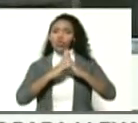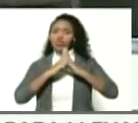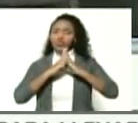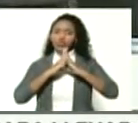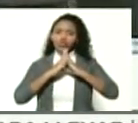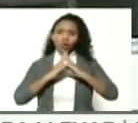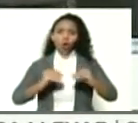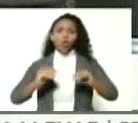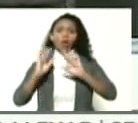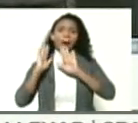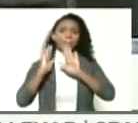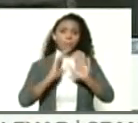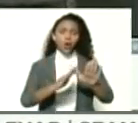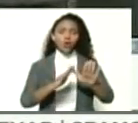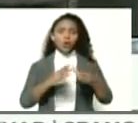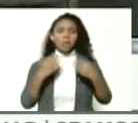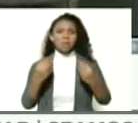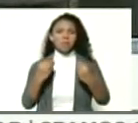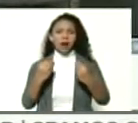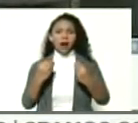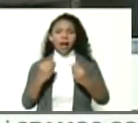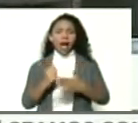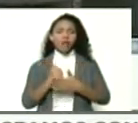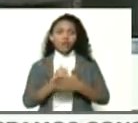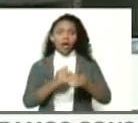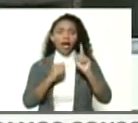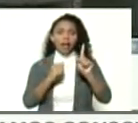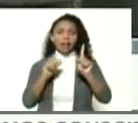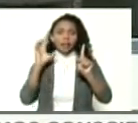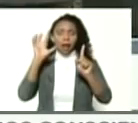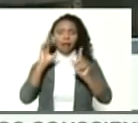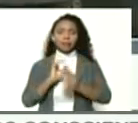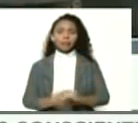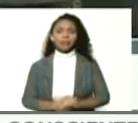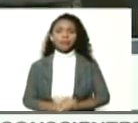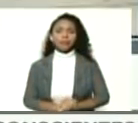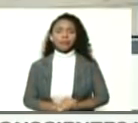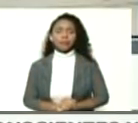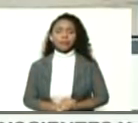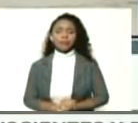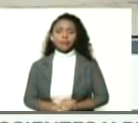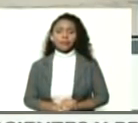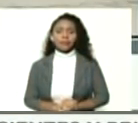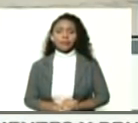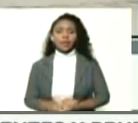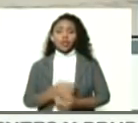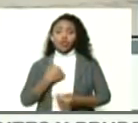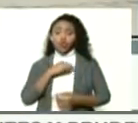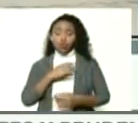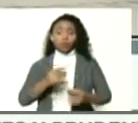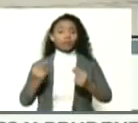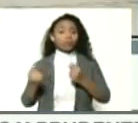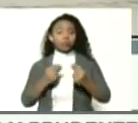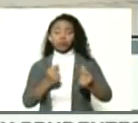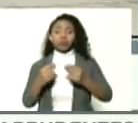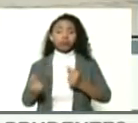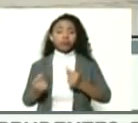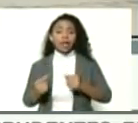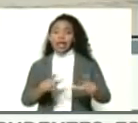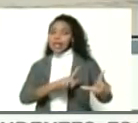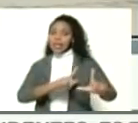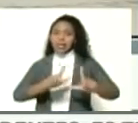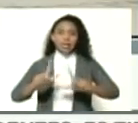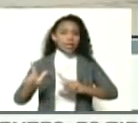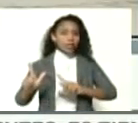todo el apoyo para San Vicente y la Granadina. activamos, estábamos listos